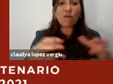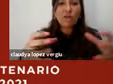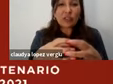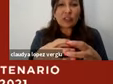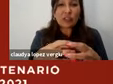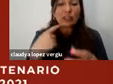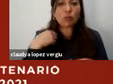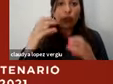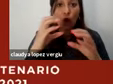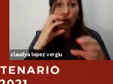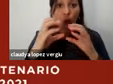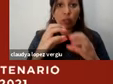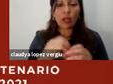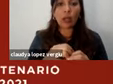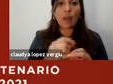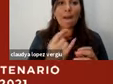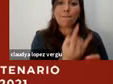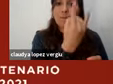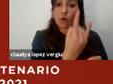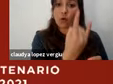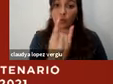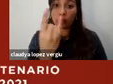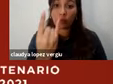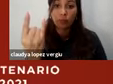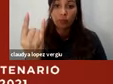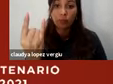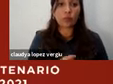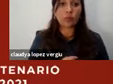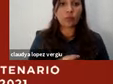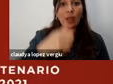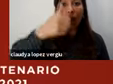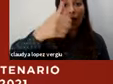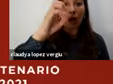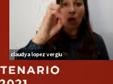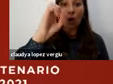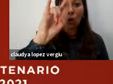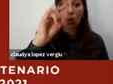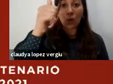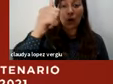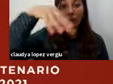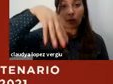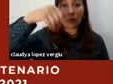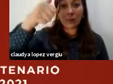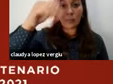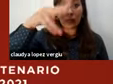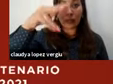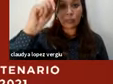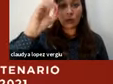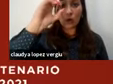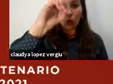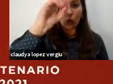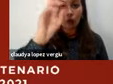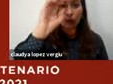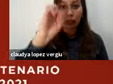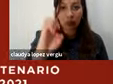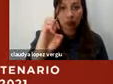quieren comunicar con nosotros pueden entrar a nuestra página web, que es aguamaki.org, y ahí comunicarse con los emails